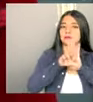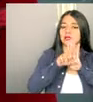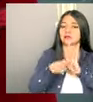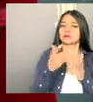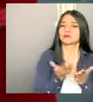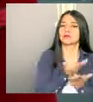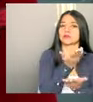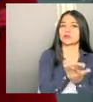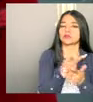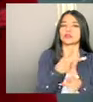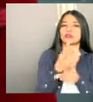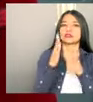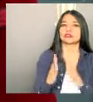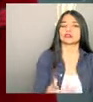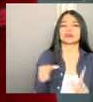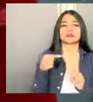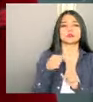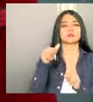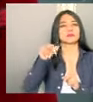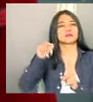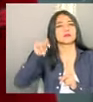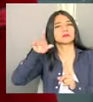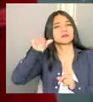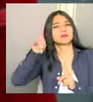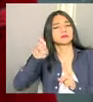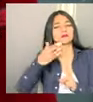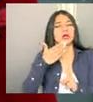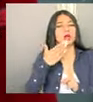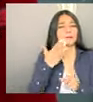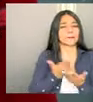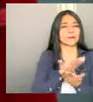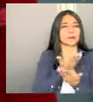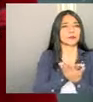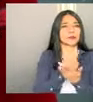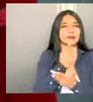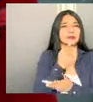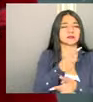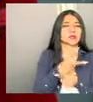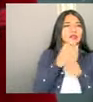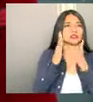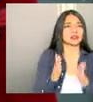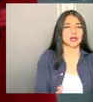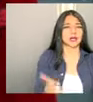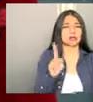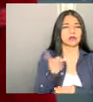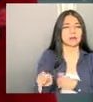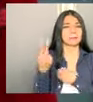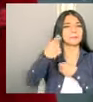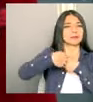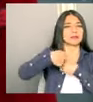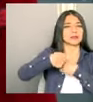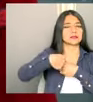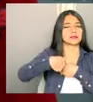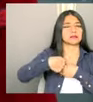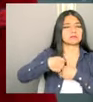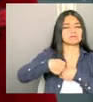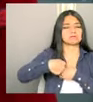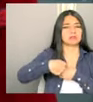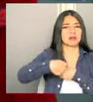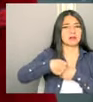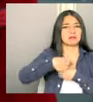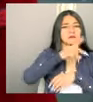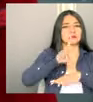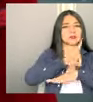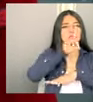momento por la concejala Andrea Hidalgo sobre el hecho de que los concejales no sean parte de